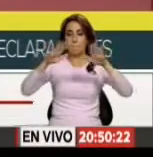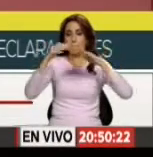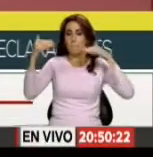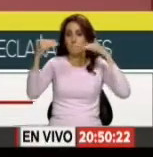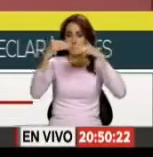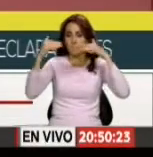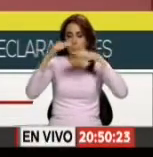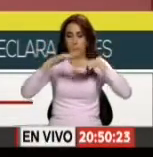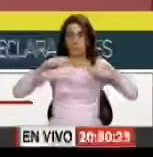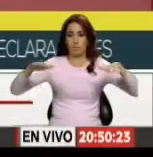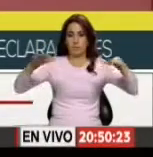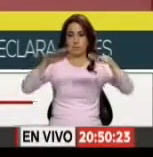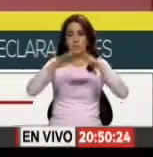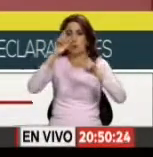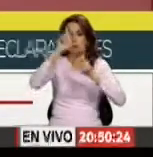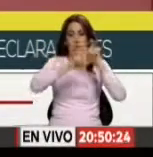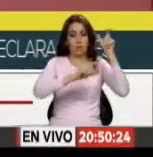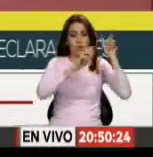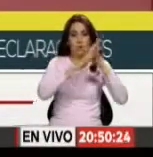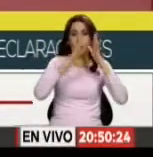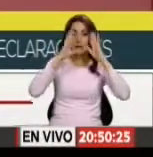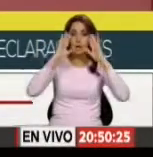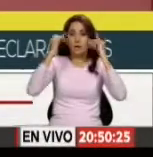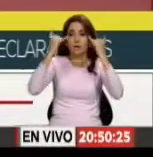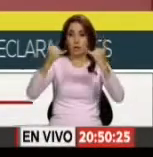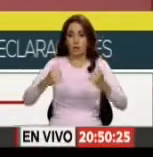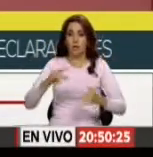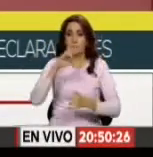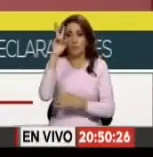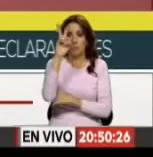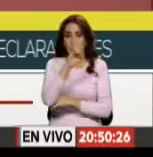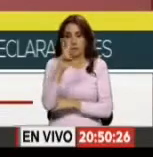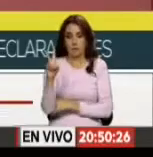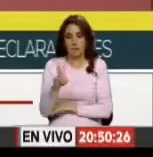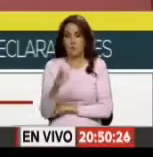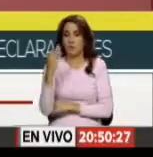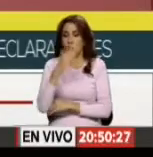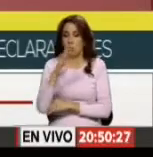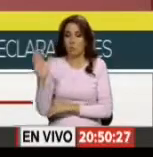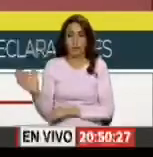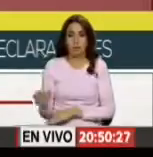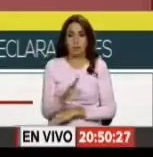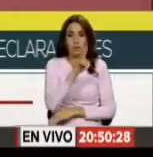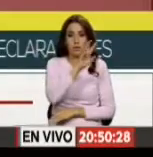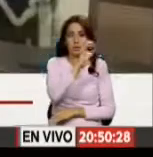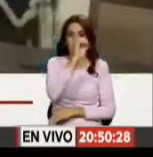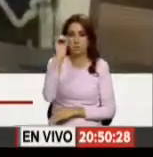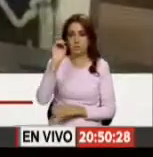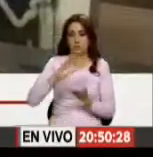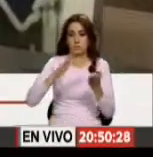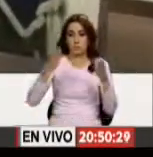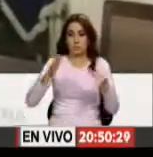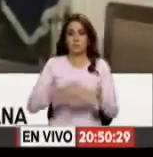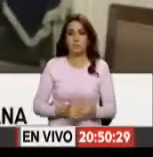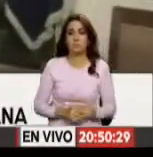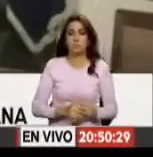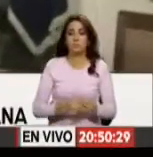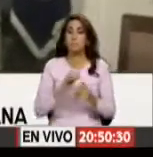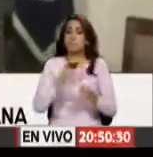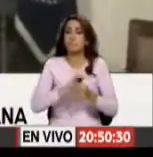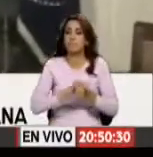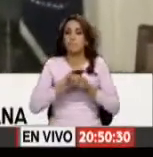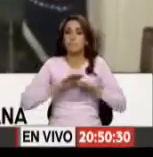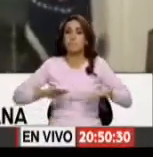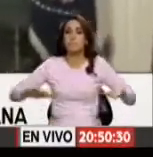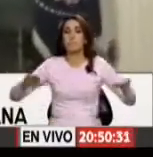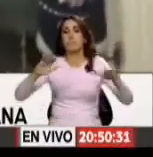era un mecanismo adecuado para atentar contra el pueblo de Venezuela. Ha generado más de 200 muertos electrocutados. De su parte, el gobierno de los Estados